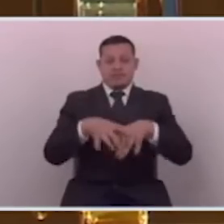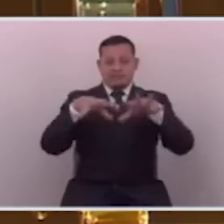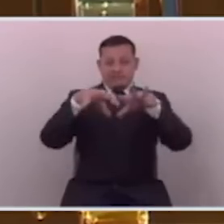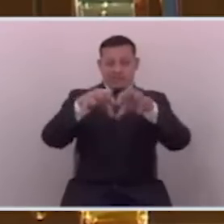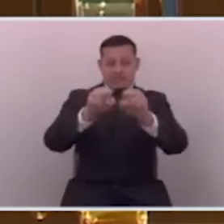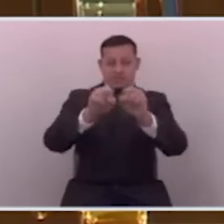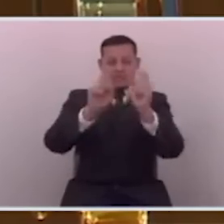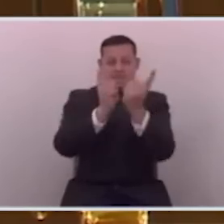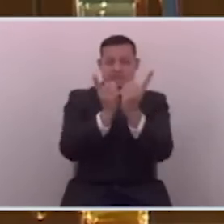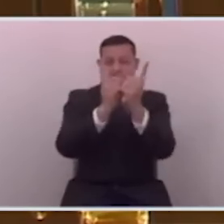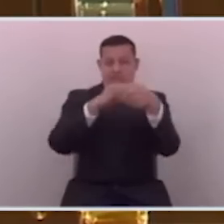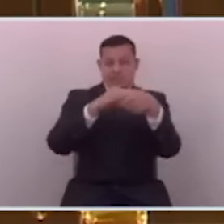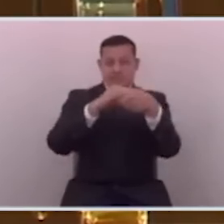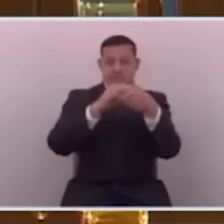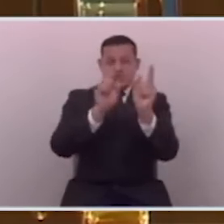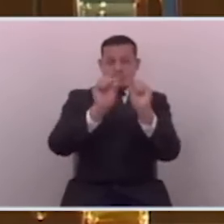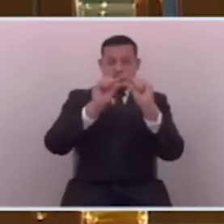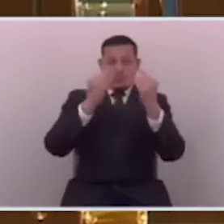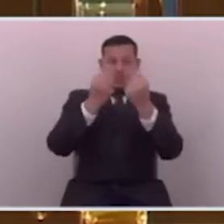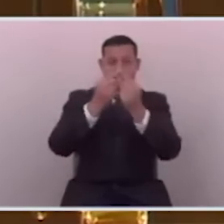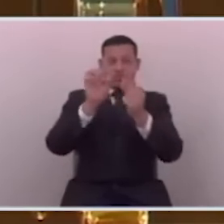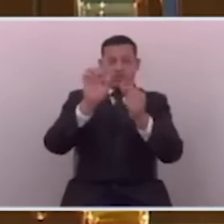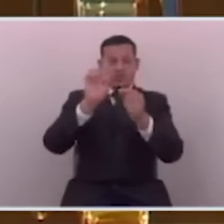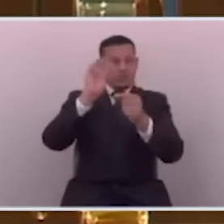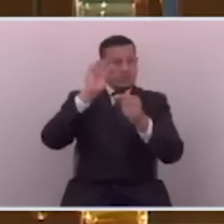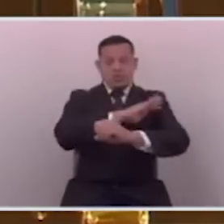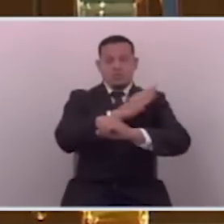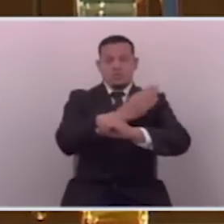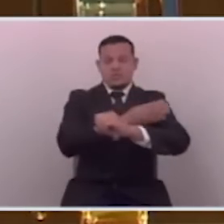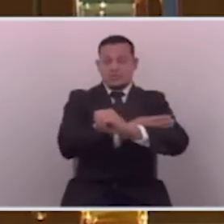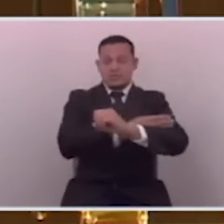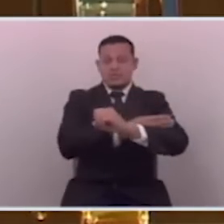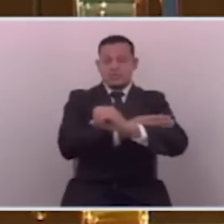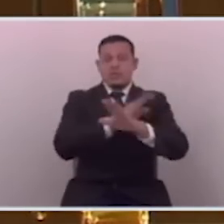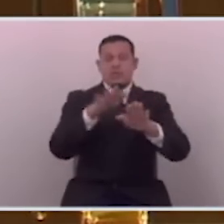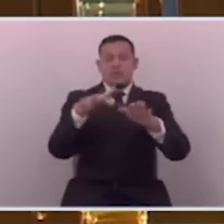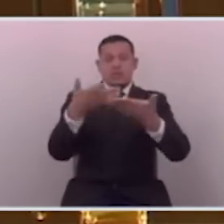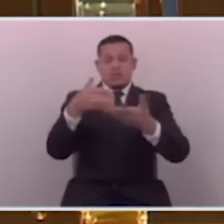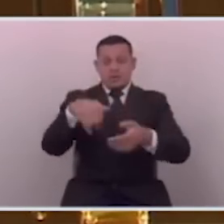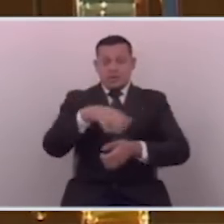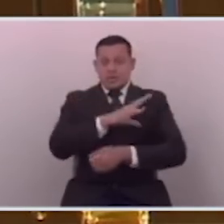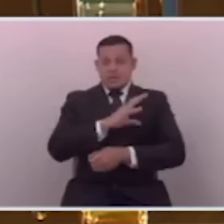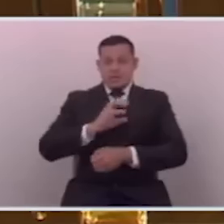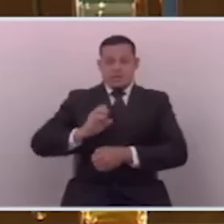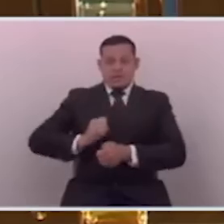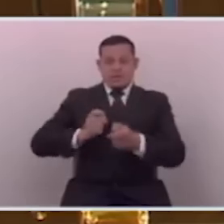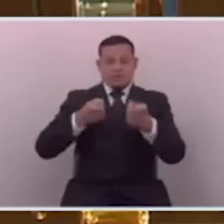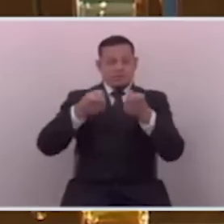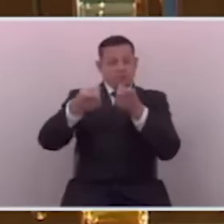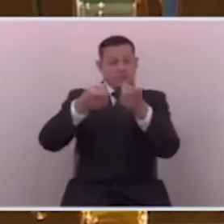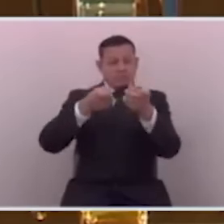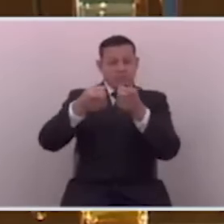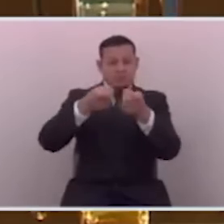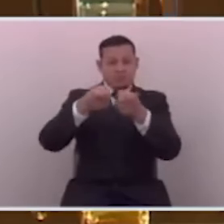que se convirtió en el cuarto poder y que en nuestro país fue dominado